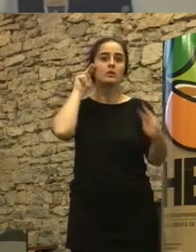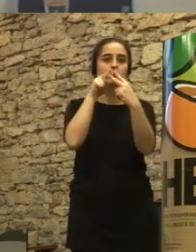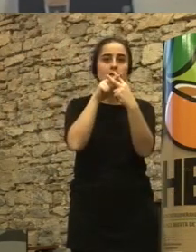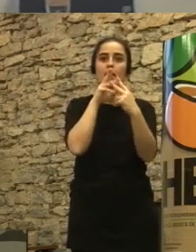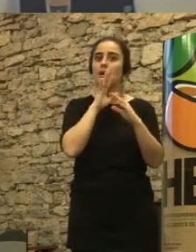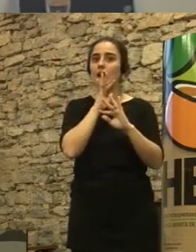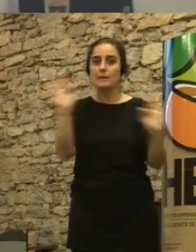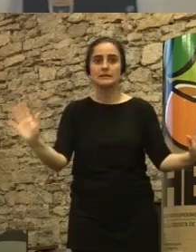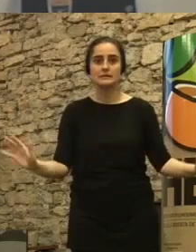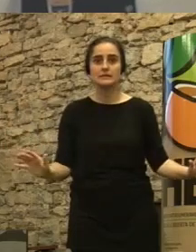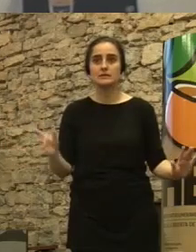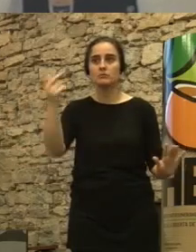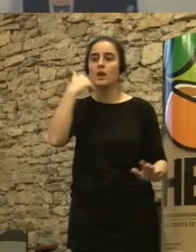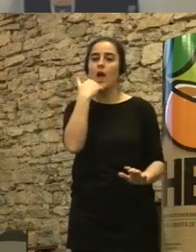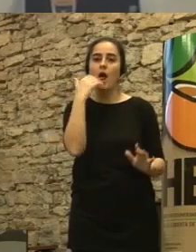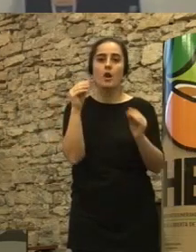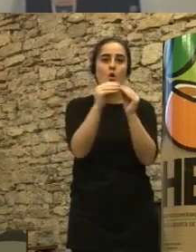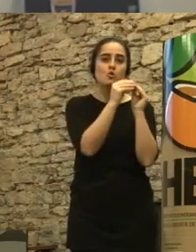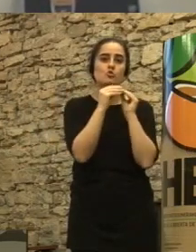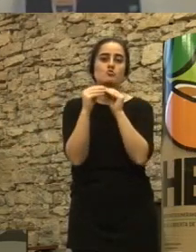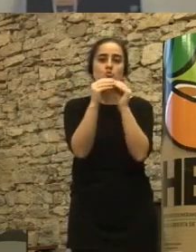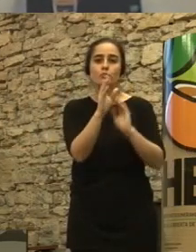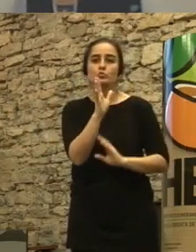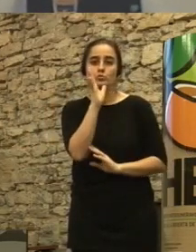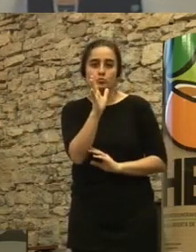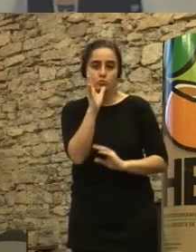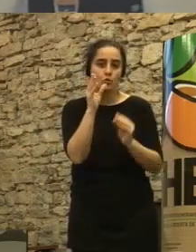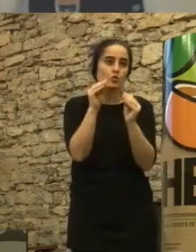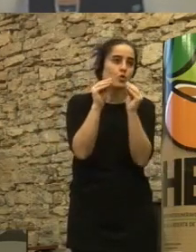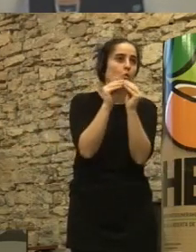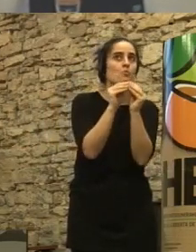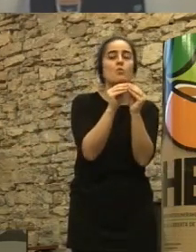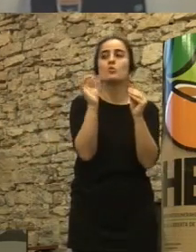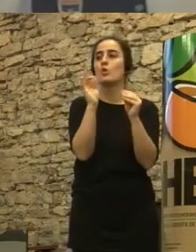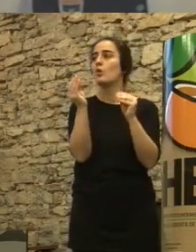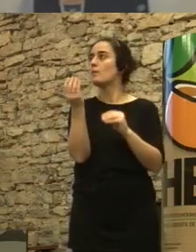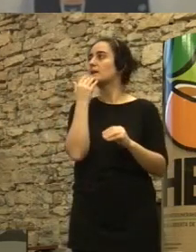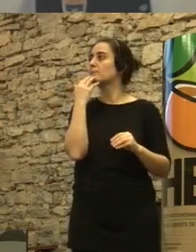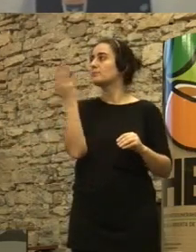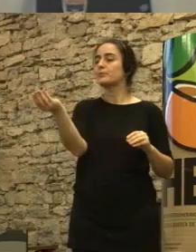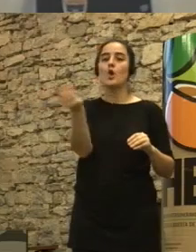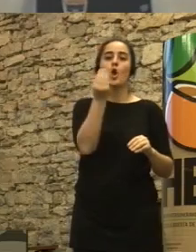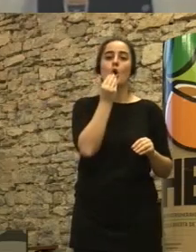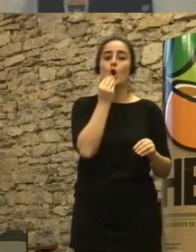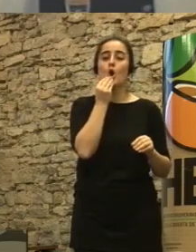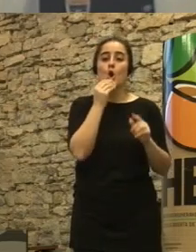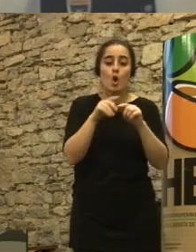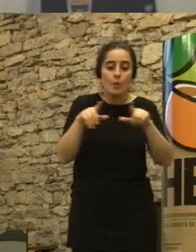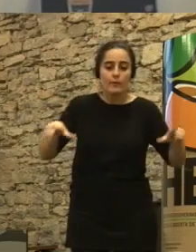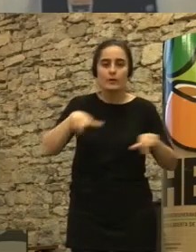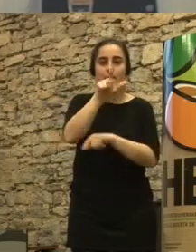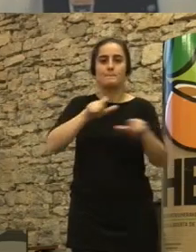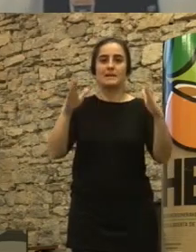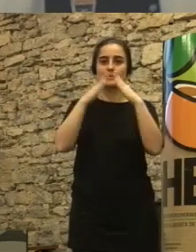jamás, tenéis algo en común, una causa común, un comedor de personas sin